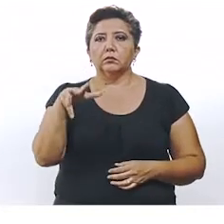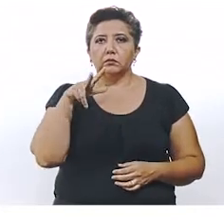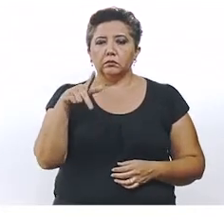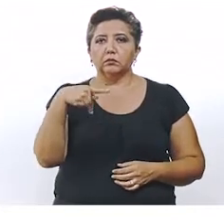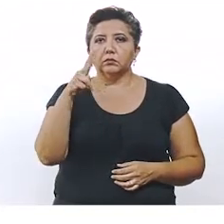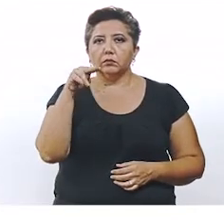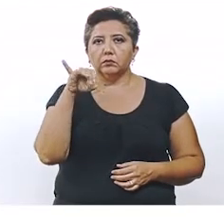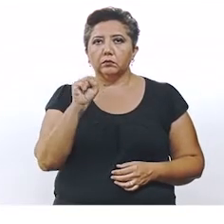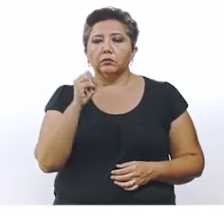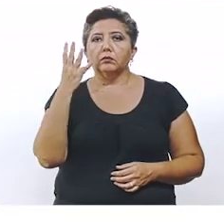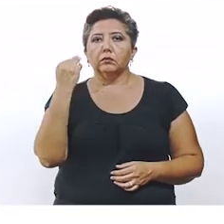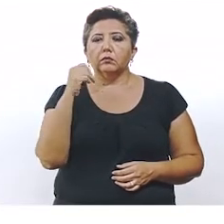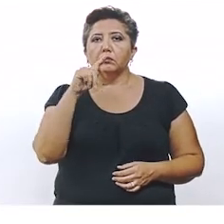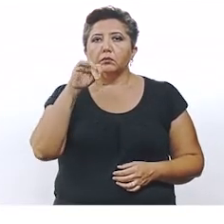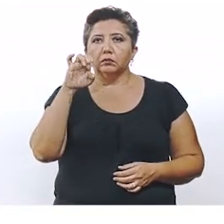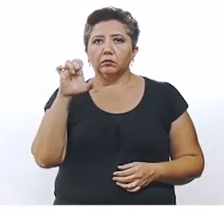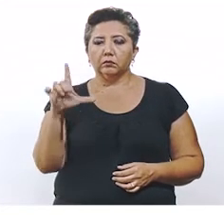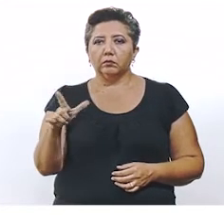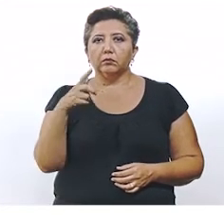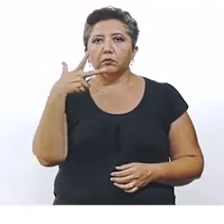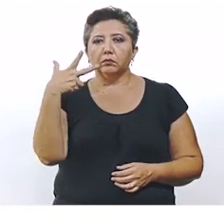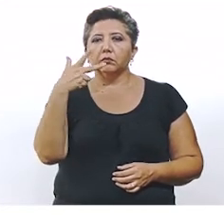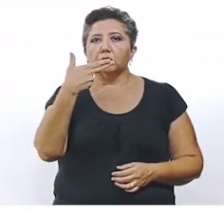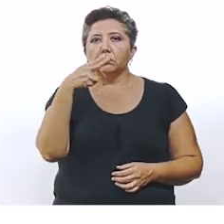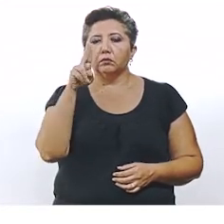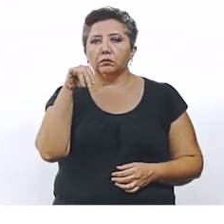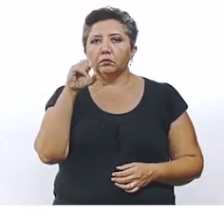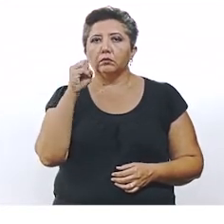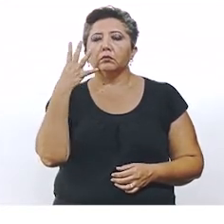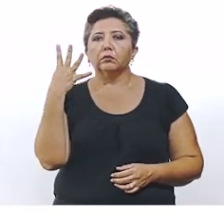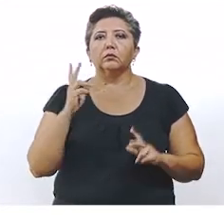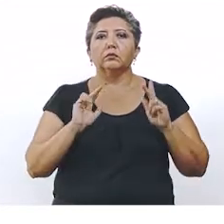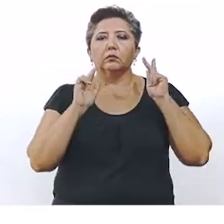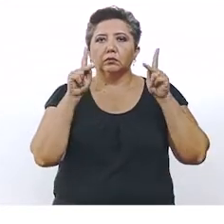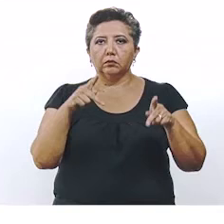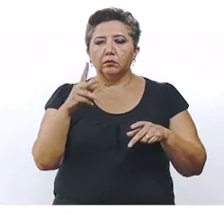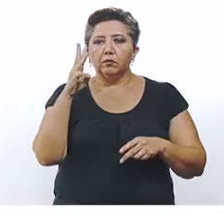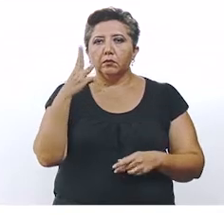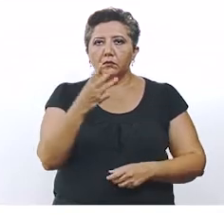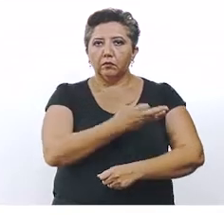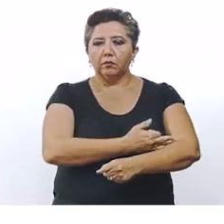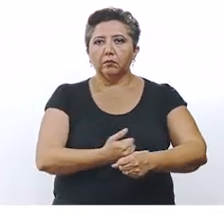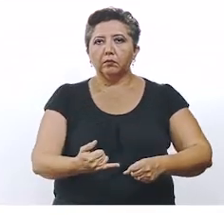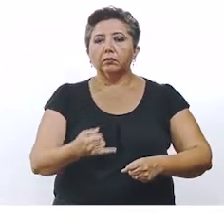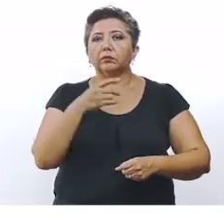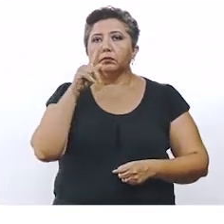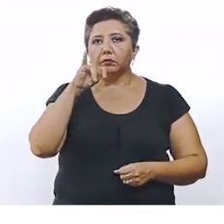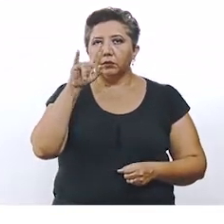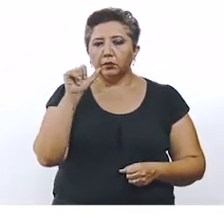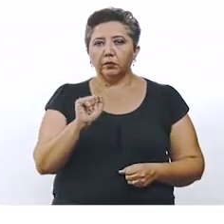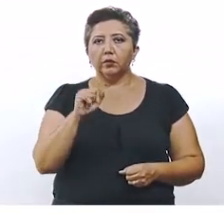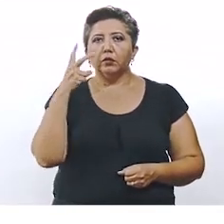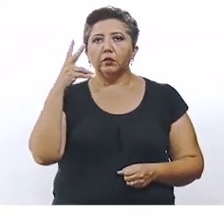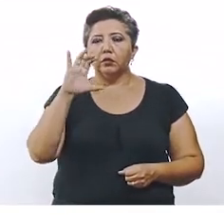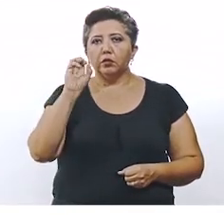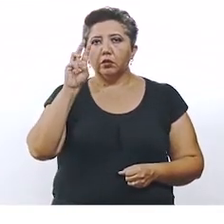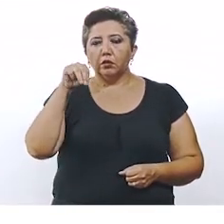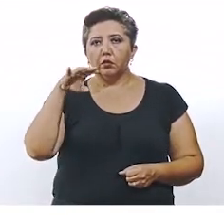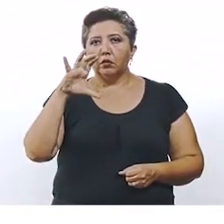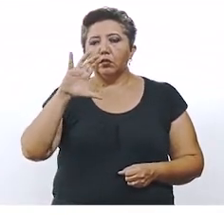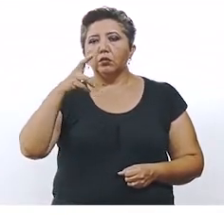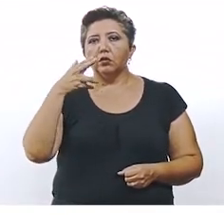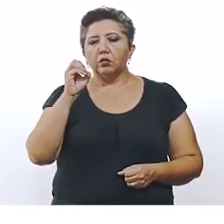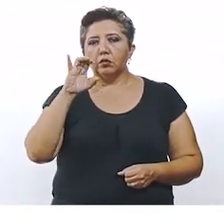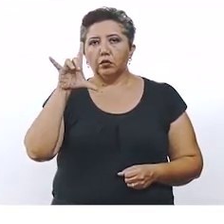18 en Canacín, 9 en Ticul, 8 en Junucmá, 4 en Progreso, 3 en Izamal y en Tizimín, 2 en Chancom,